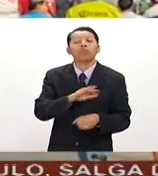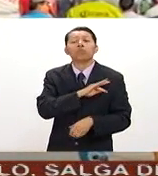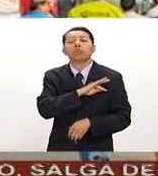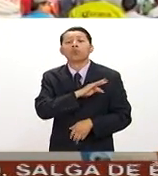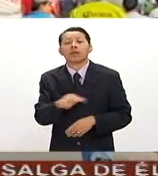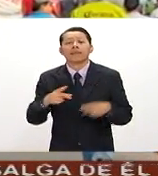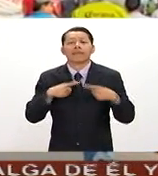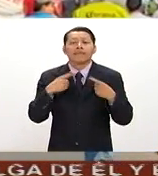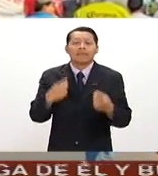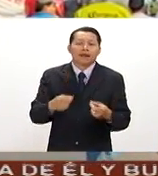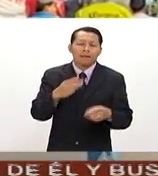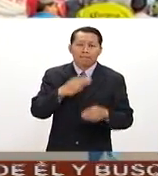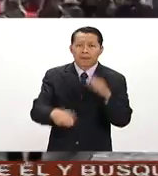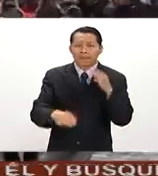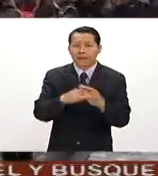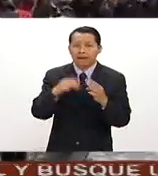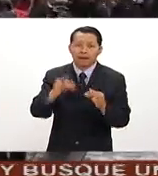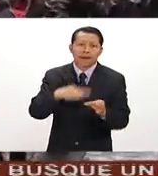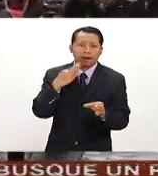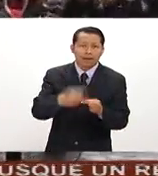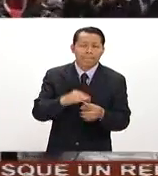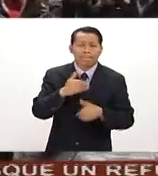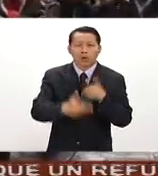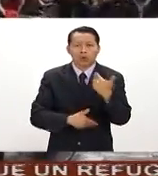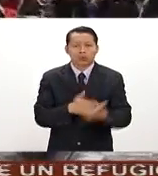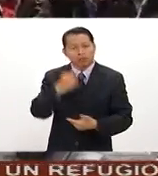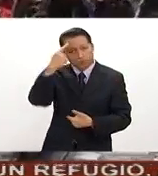este indispensable material en su proceso de